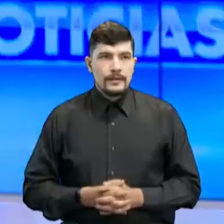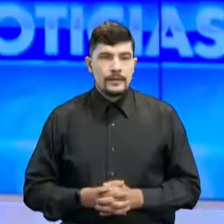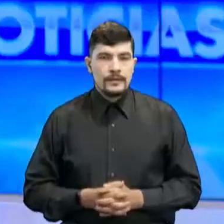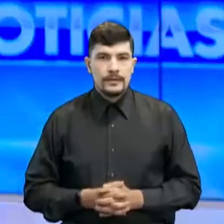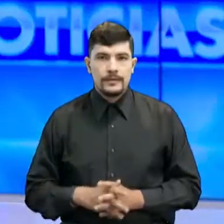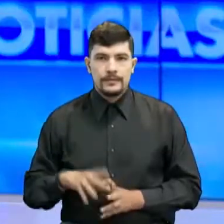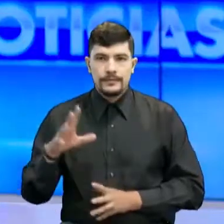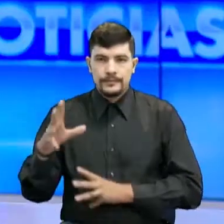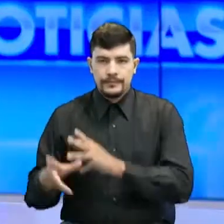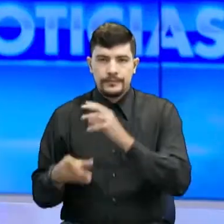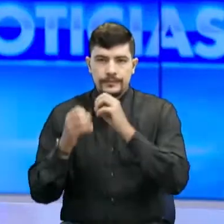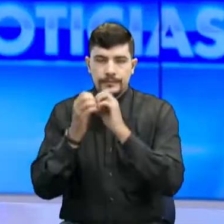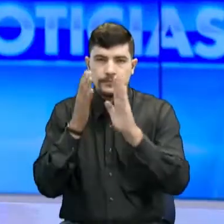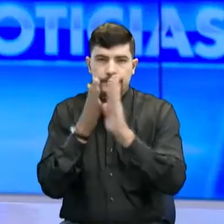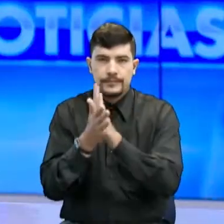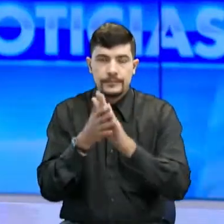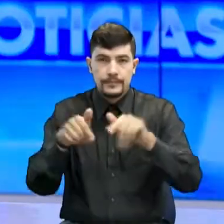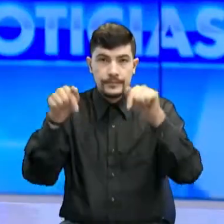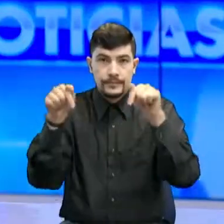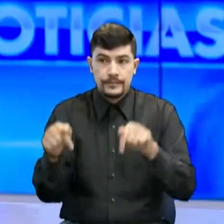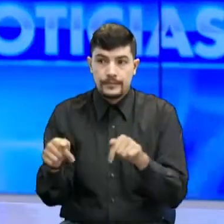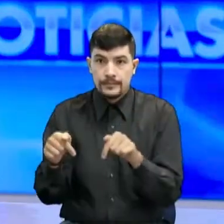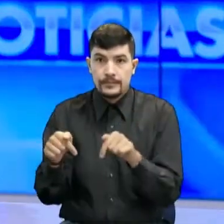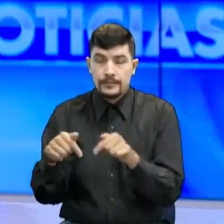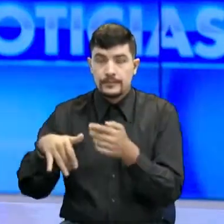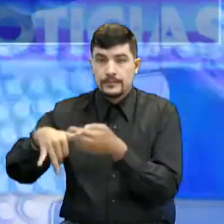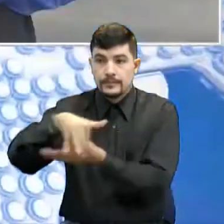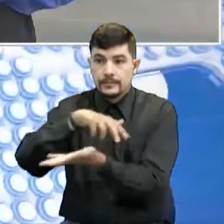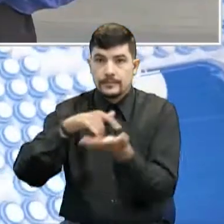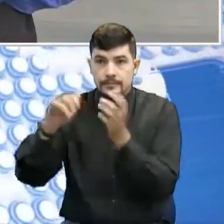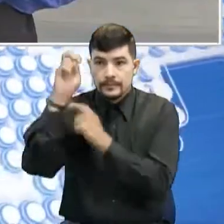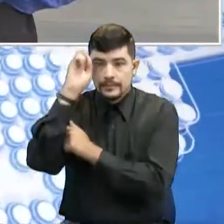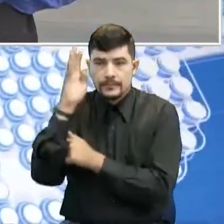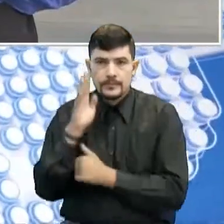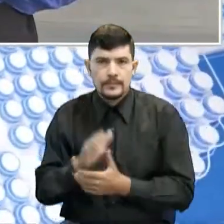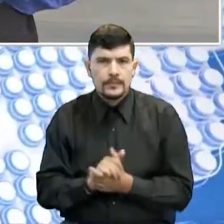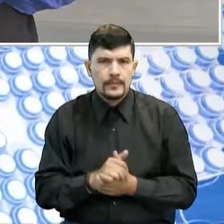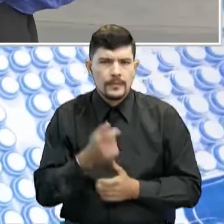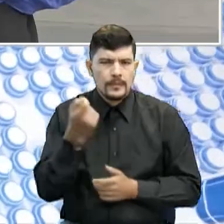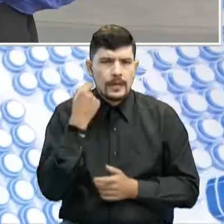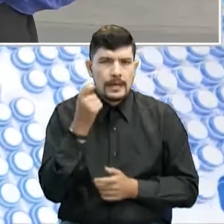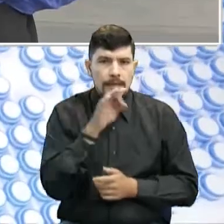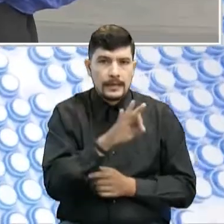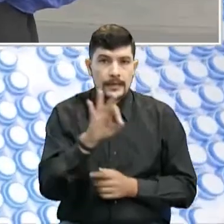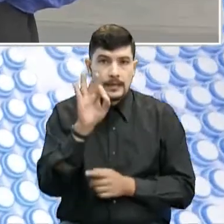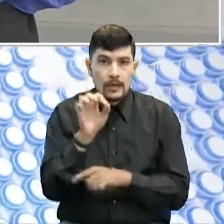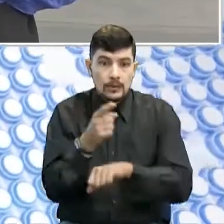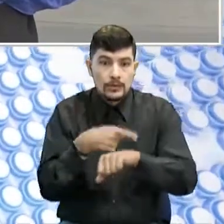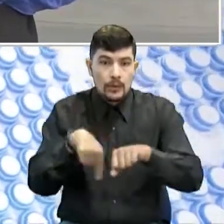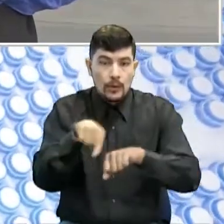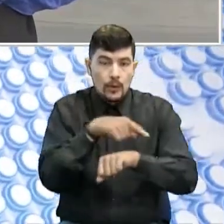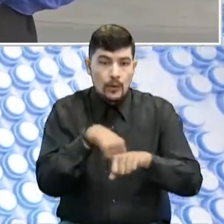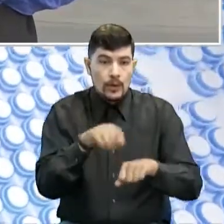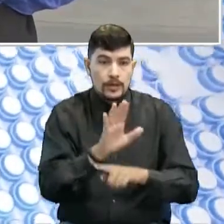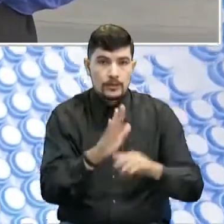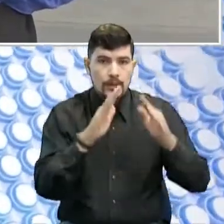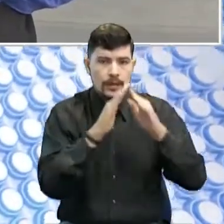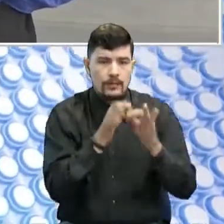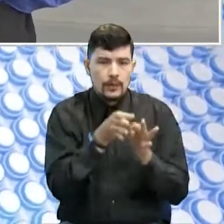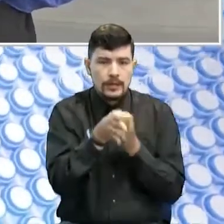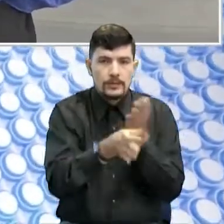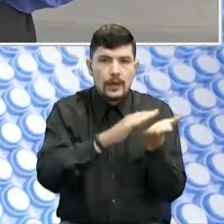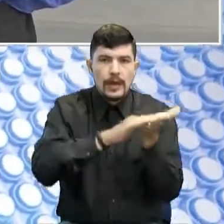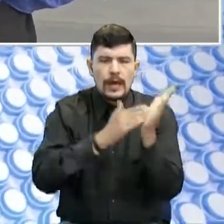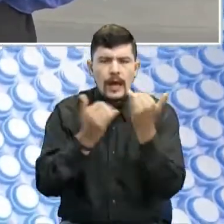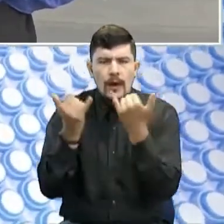continuamos con la información del gran santander mucha atención que una mujer de 90 años murió hace 38 horas en su casa en el municipio de floridablanca y